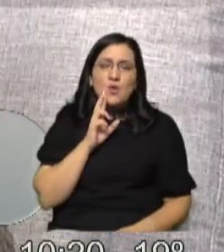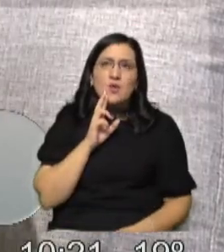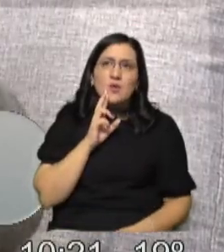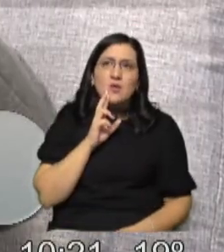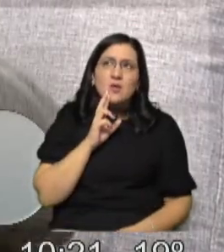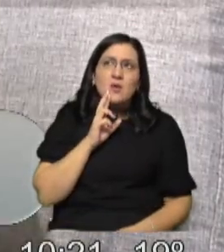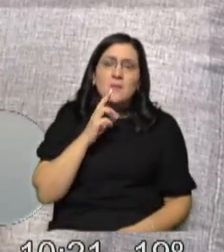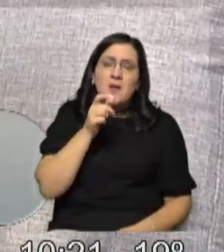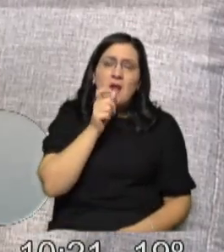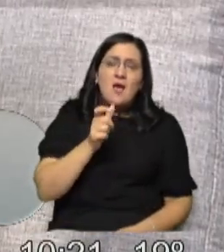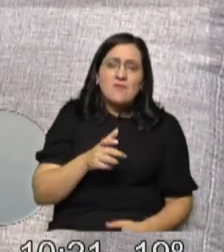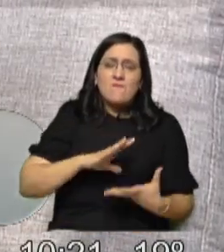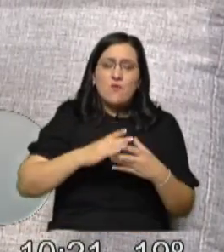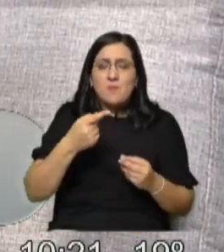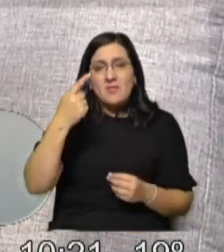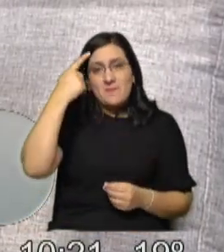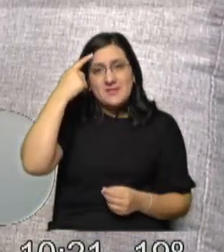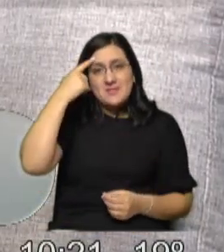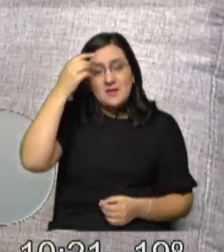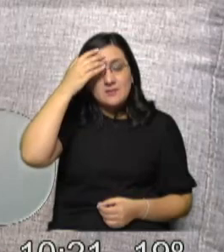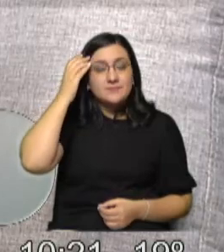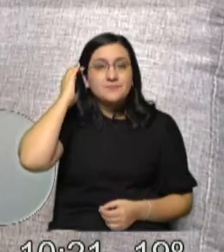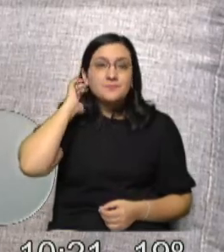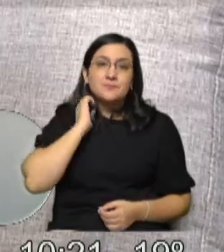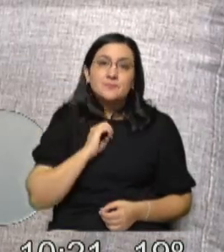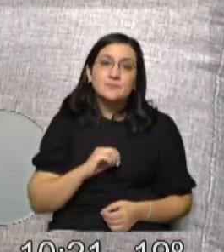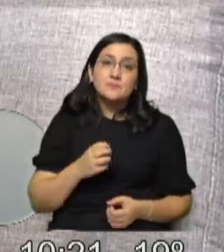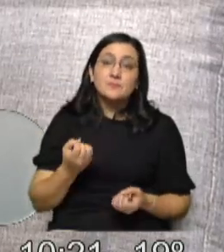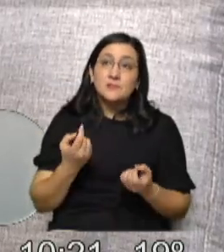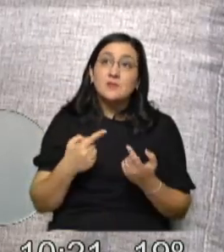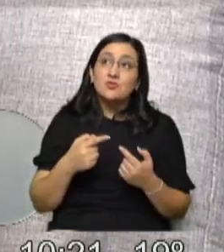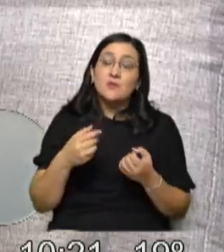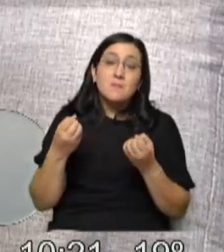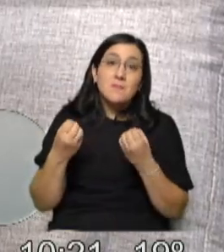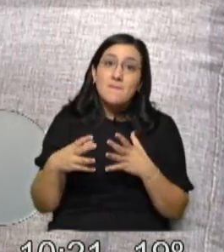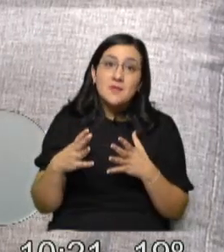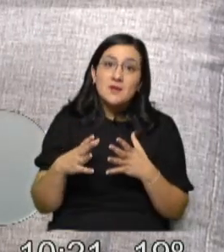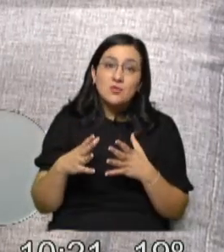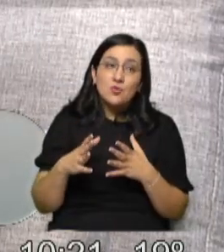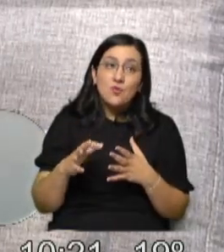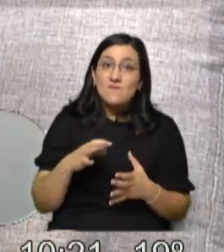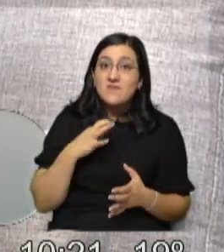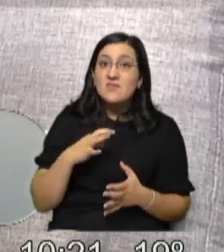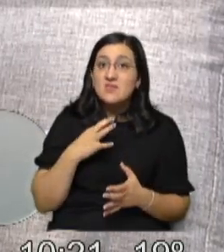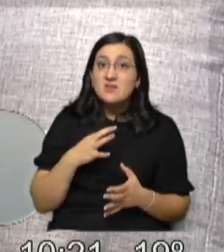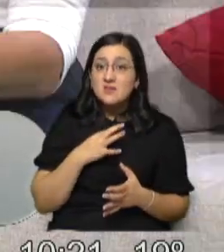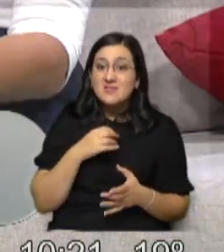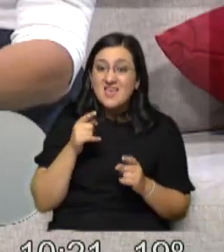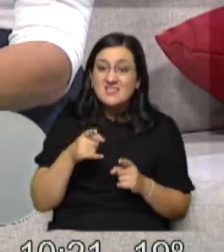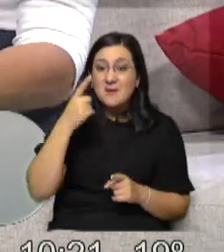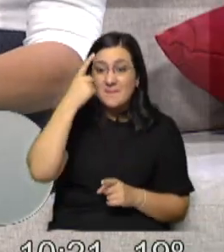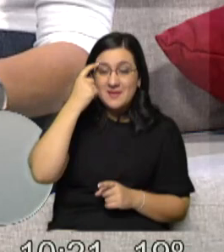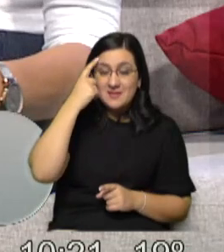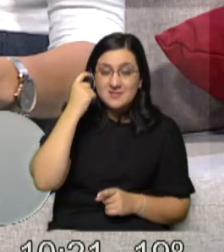pensar, que en otras palabras llamamos la percepción condicionada. Entonces, me pierdo siempre estar como viviendo lo inédito de esa experiencia, de